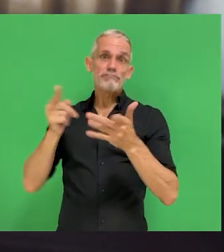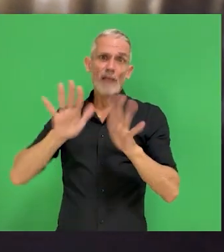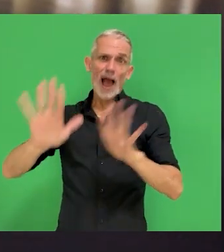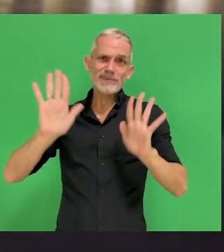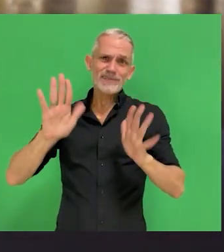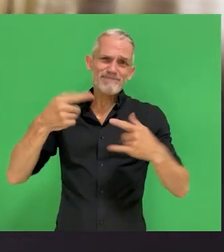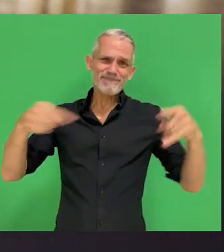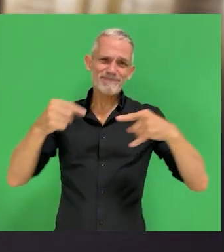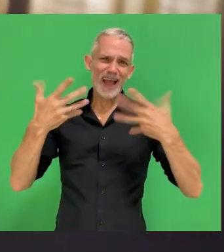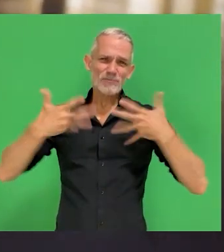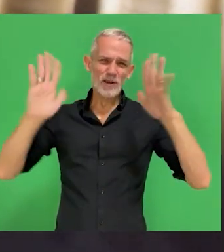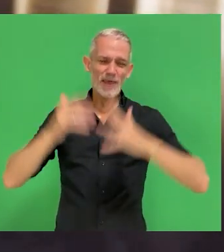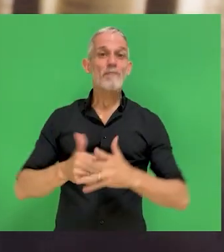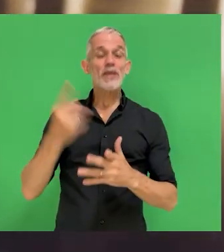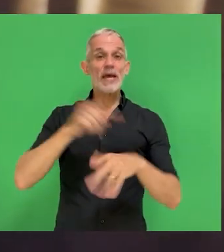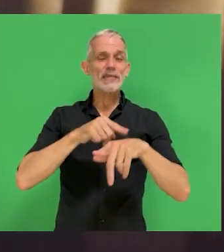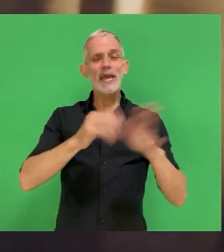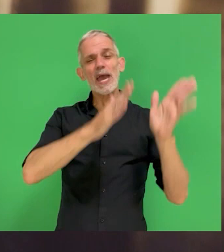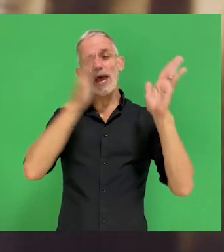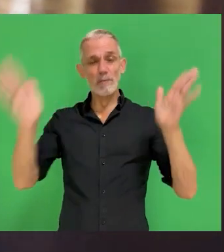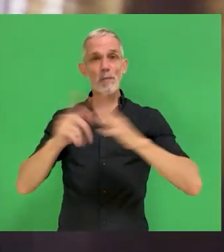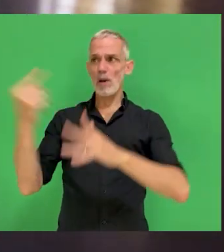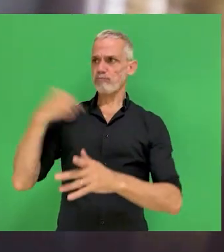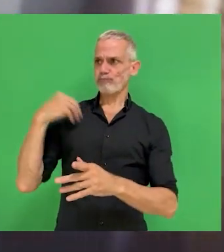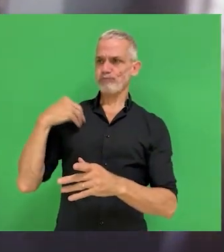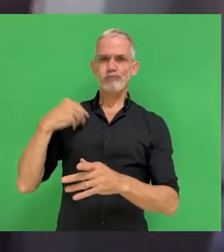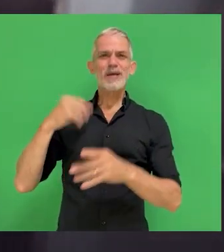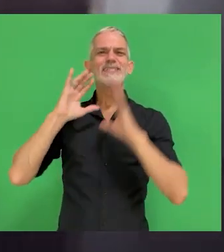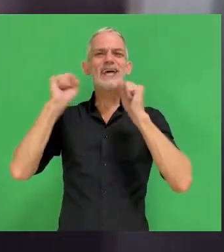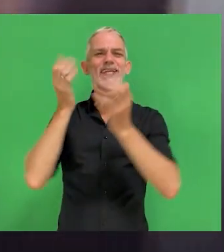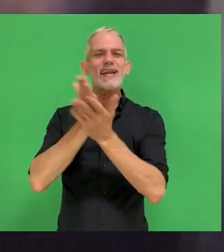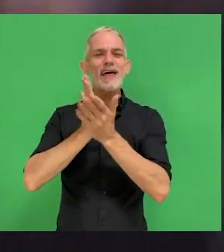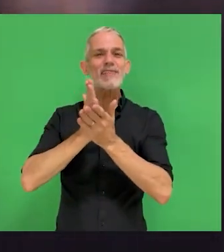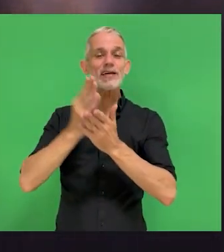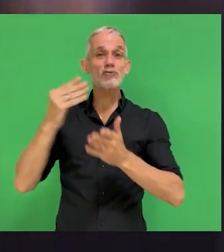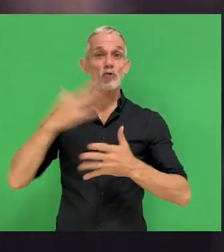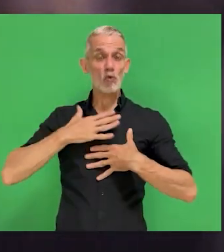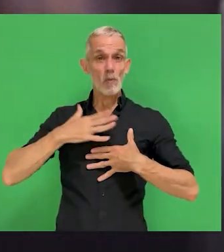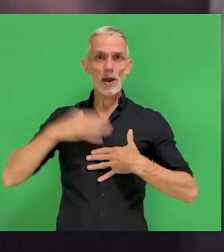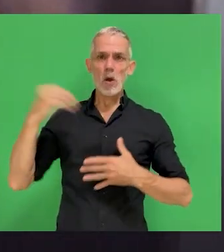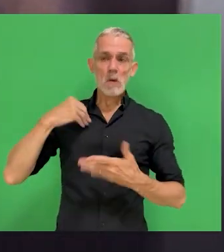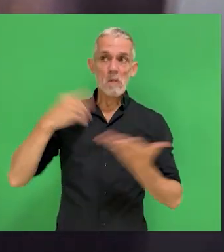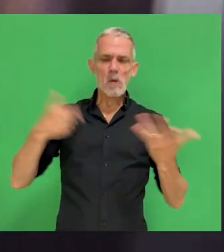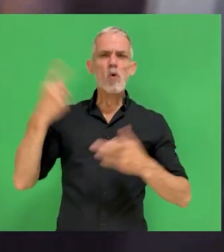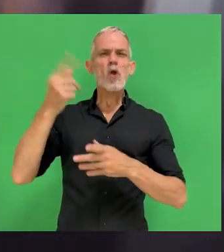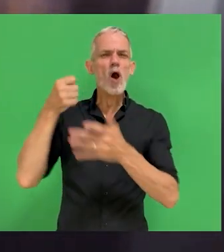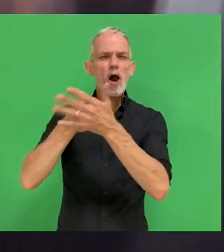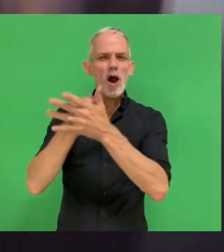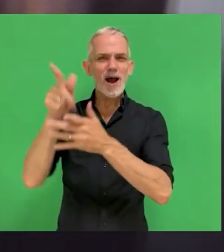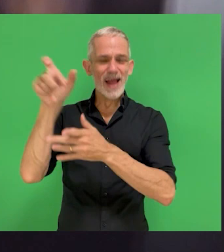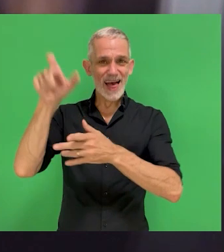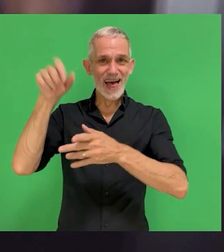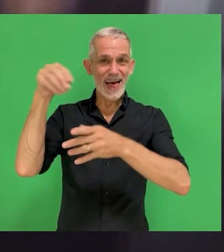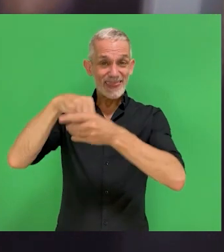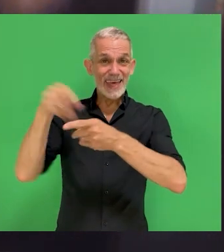suceden. Un tiempo después me contactaron de la Secretaría de Derechos Humanos y me dijeron que uno de los militantes que